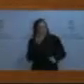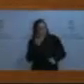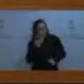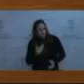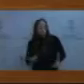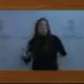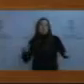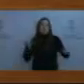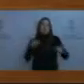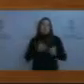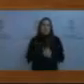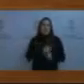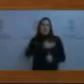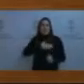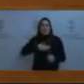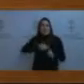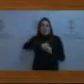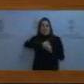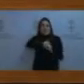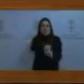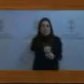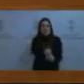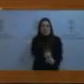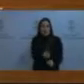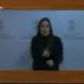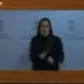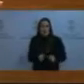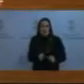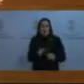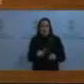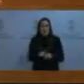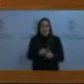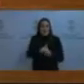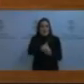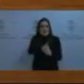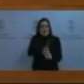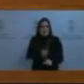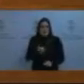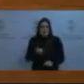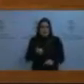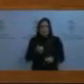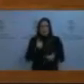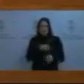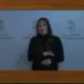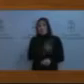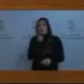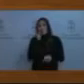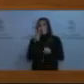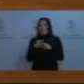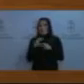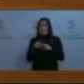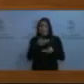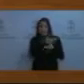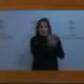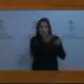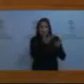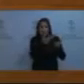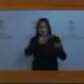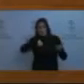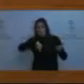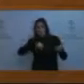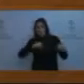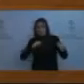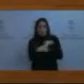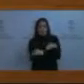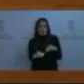tanto, exprimir a los asturianos como si fuesen limones. Y claro, yo comprendo que las políticas de ustedes y las nuestras son